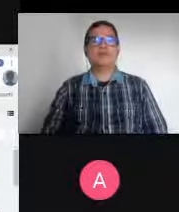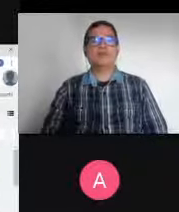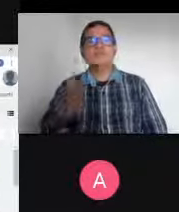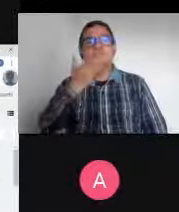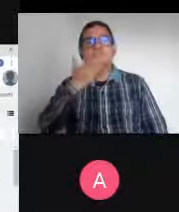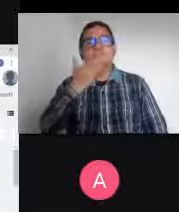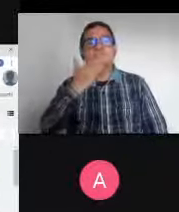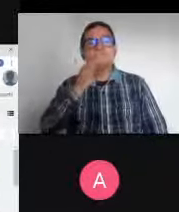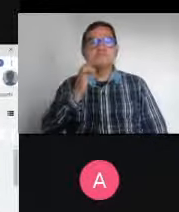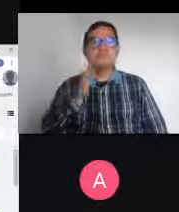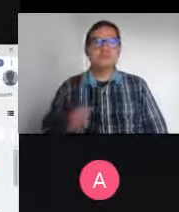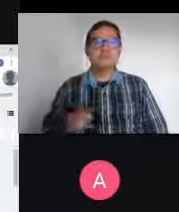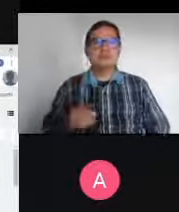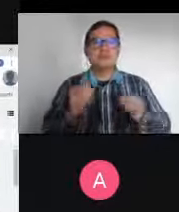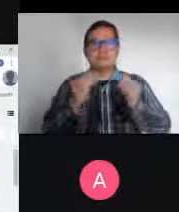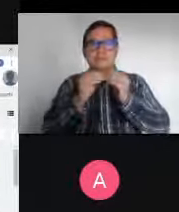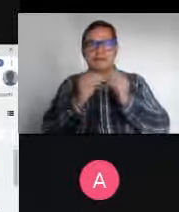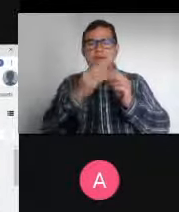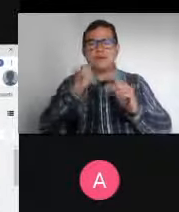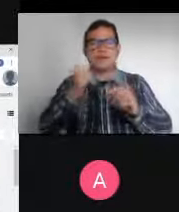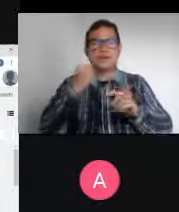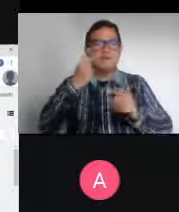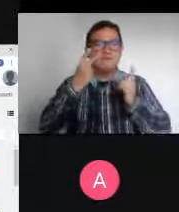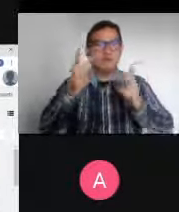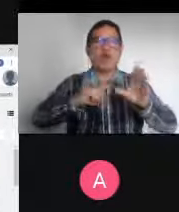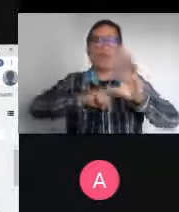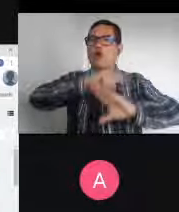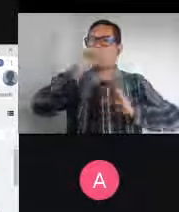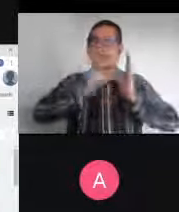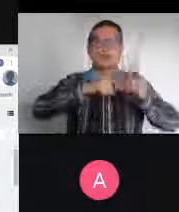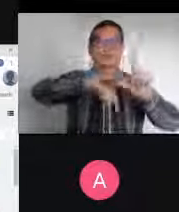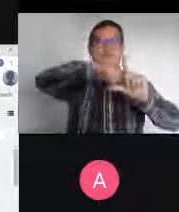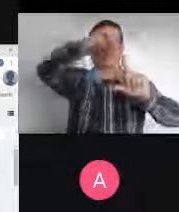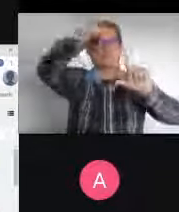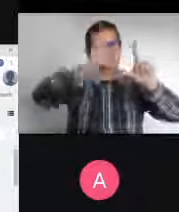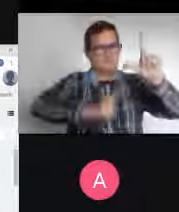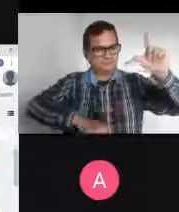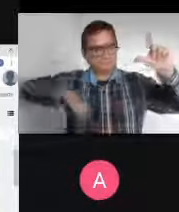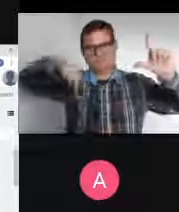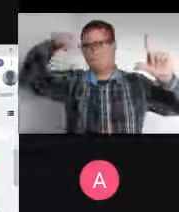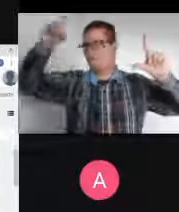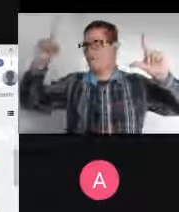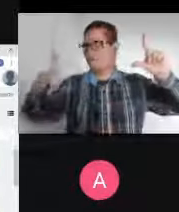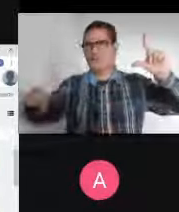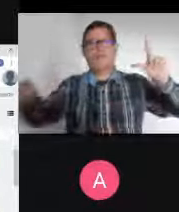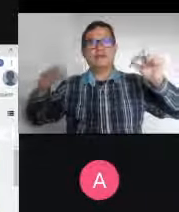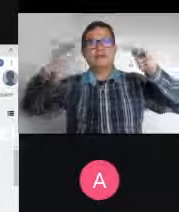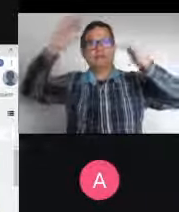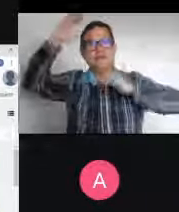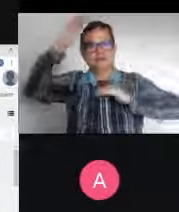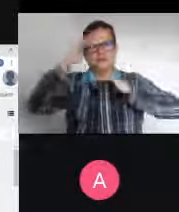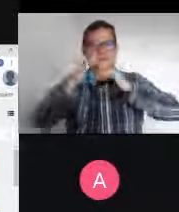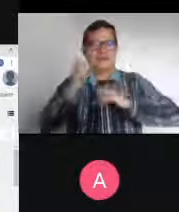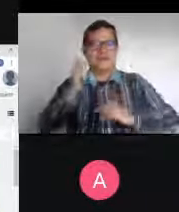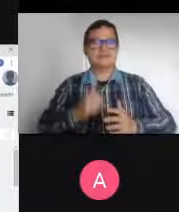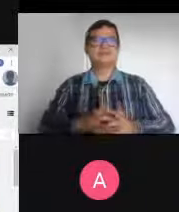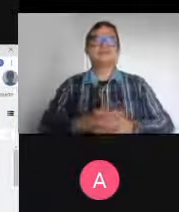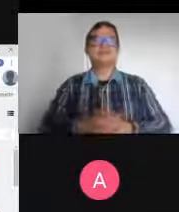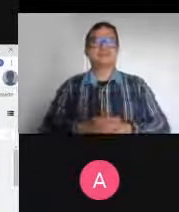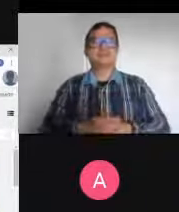Ahí se ve la onda, pero pues la idea es ver una onda completa. Entonces vamos a seguir bajando, vamos a bajarle a 10.